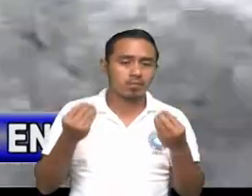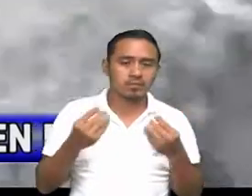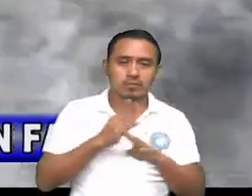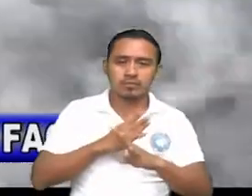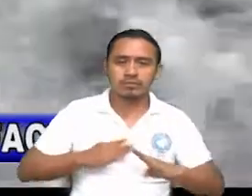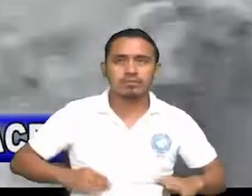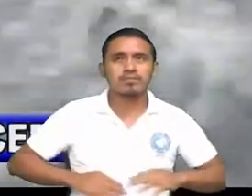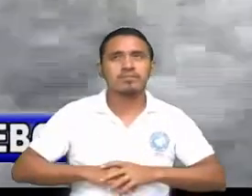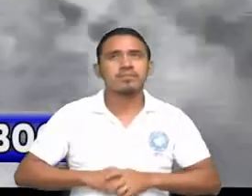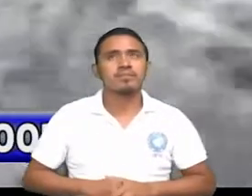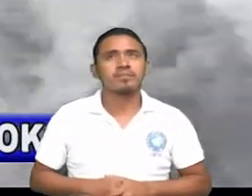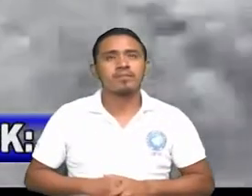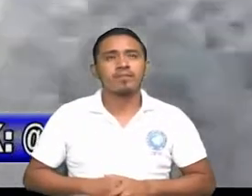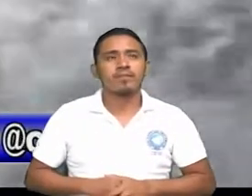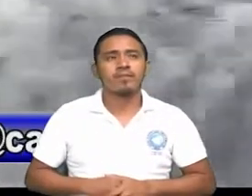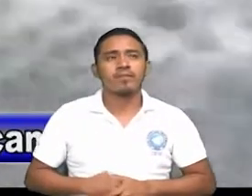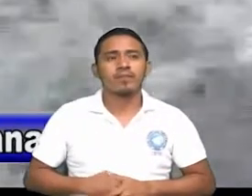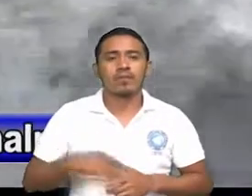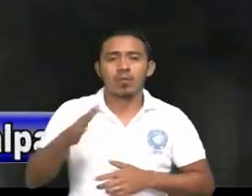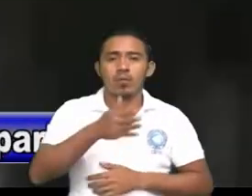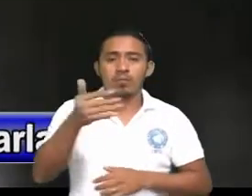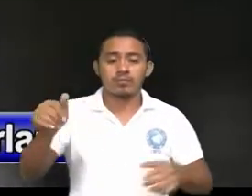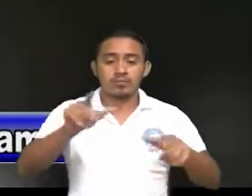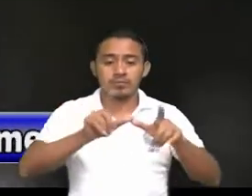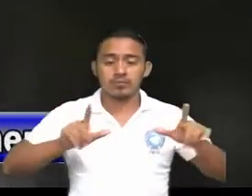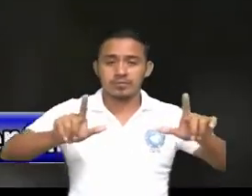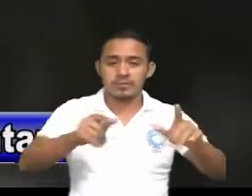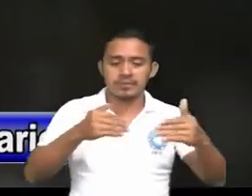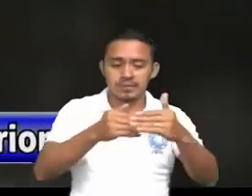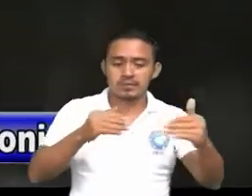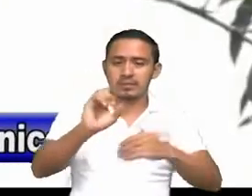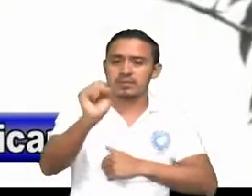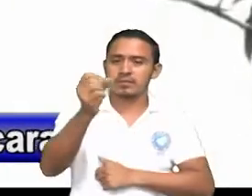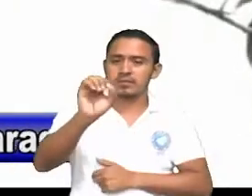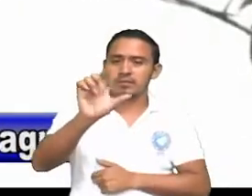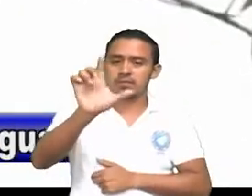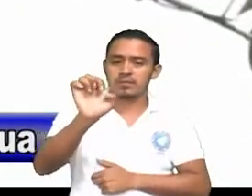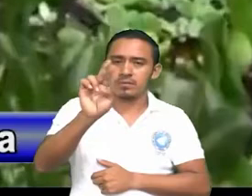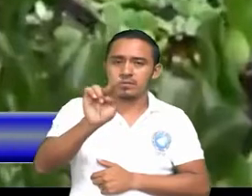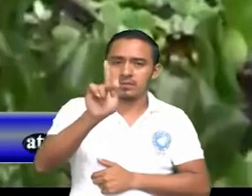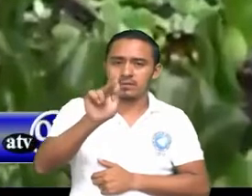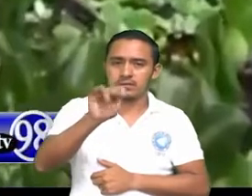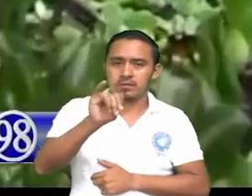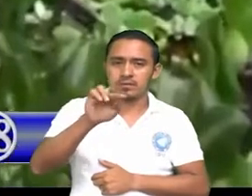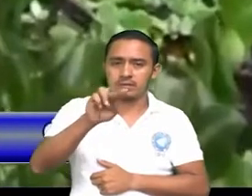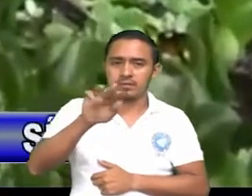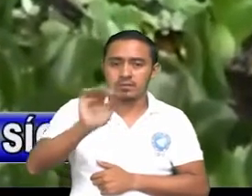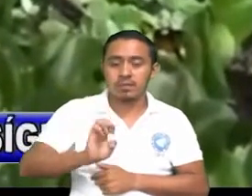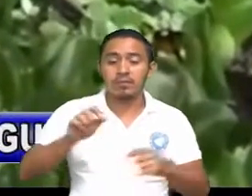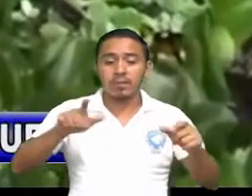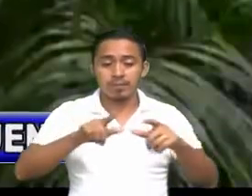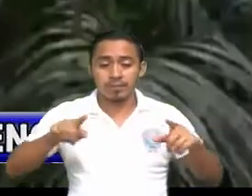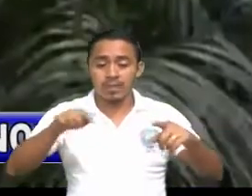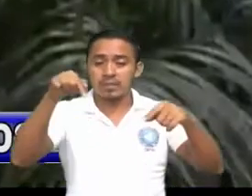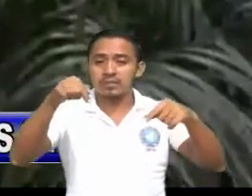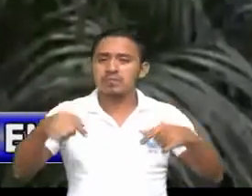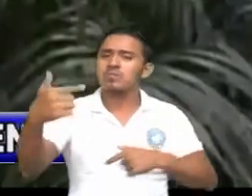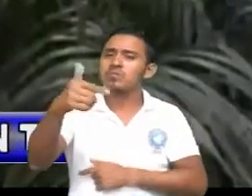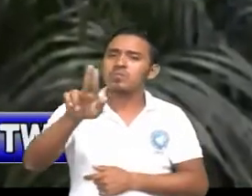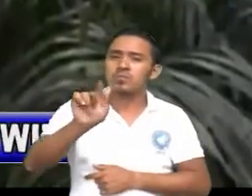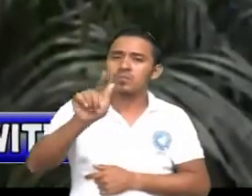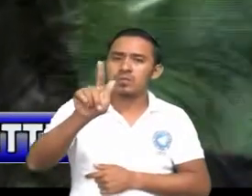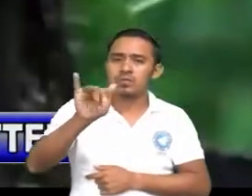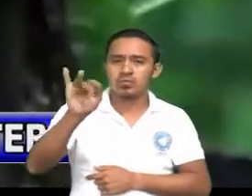paz. Otra opción cerca de Surlentiname es el refugio de vida silvestre Los Huatusos, uno de los 8